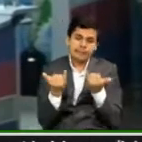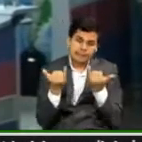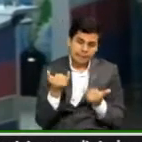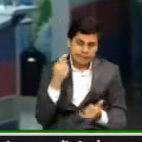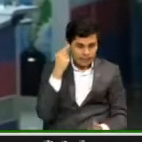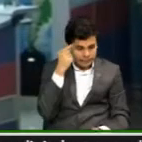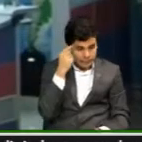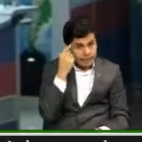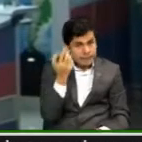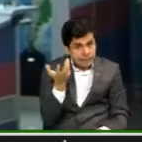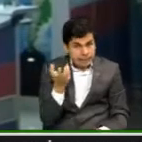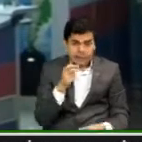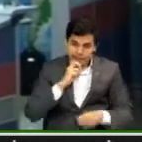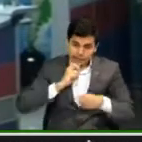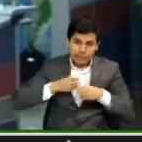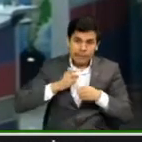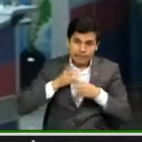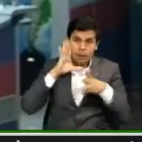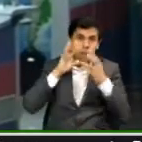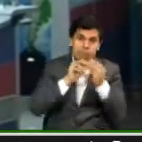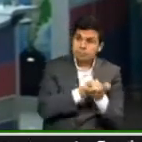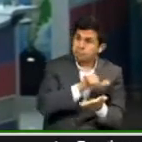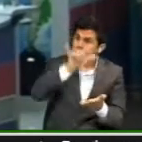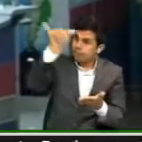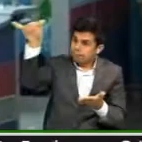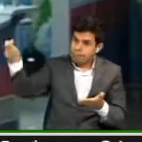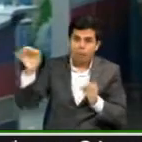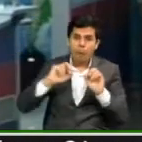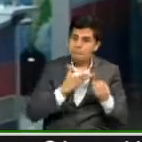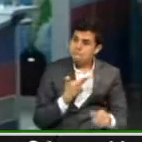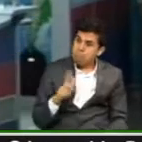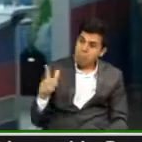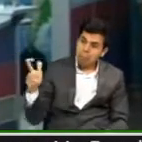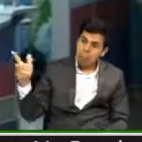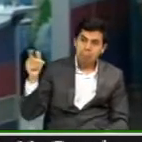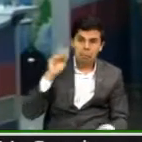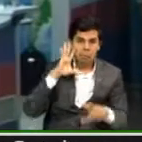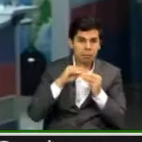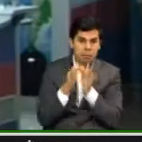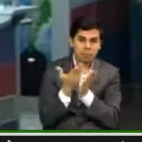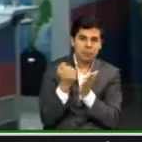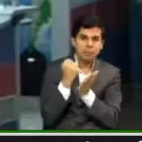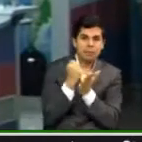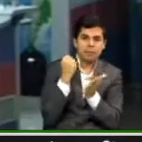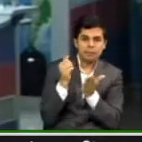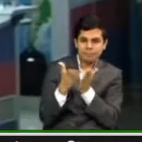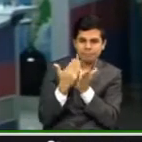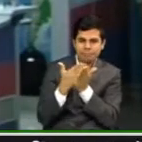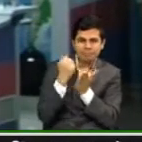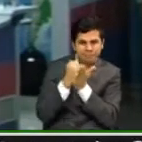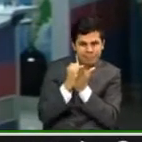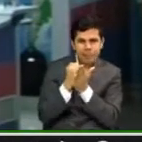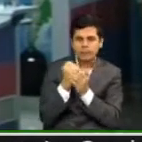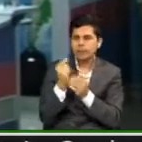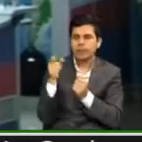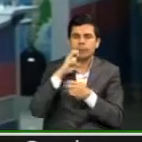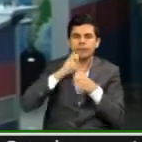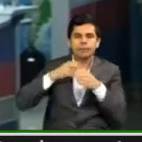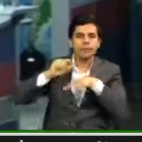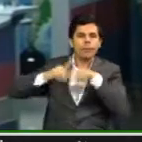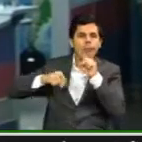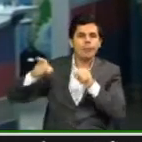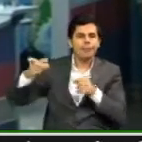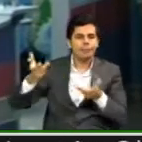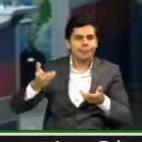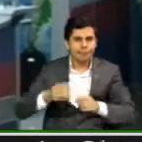obviamente hay dificultades para el tránsito por el puente internacional, para sellar el pasaporte en San Antonio. La única